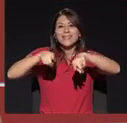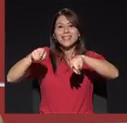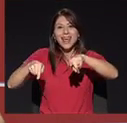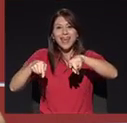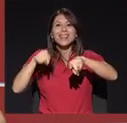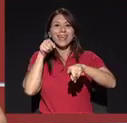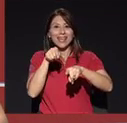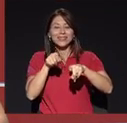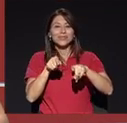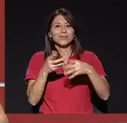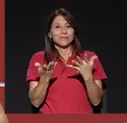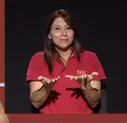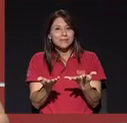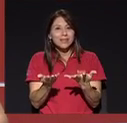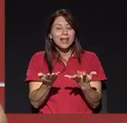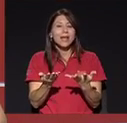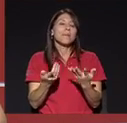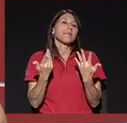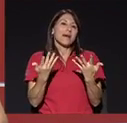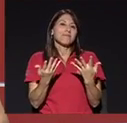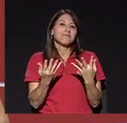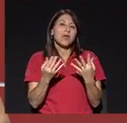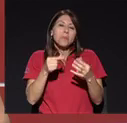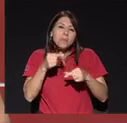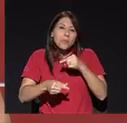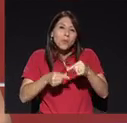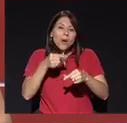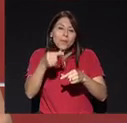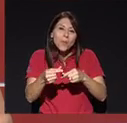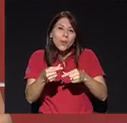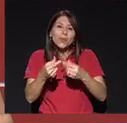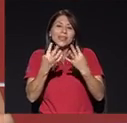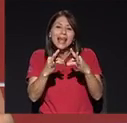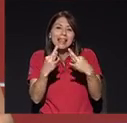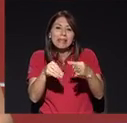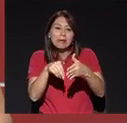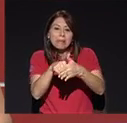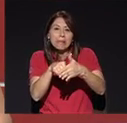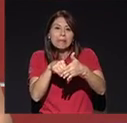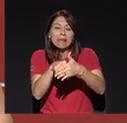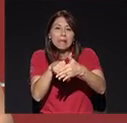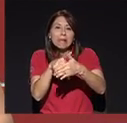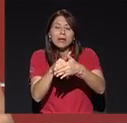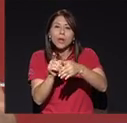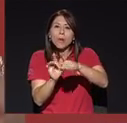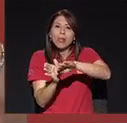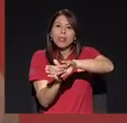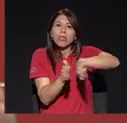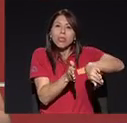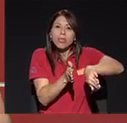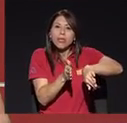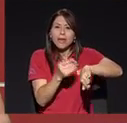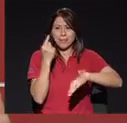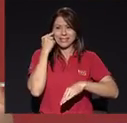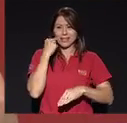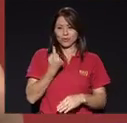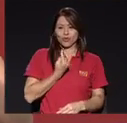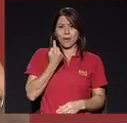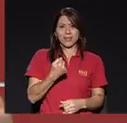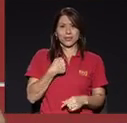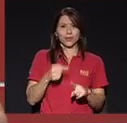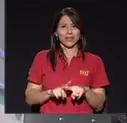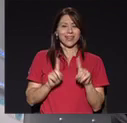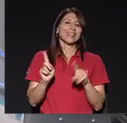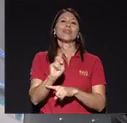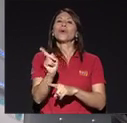va rompiendo, o por lo menos intentamos ir poco a poco quebrando esas barreras, pensando que solo yo soy diferente. No, todos